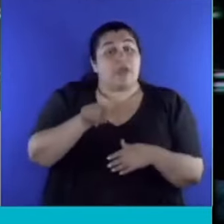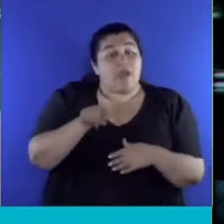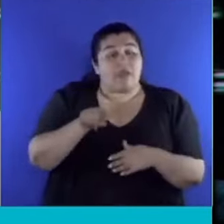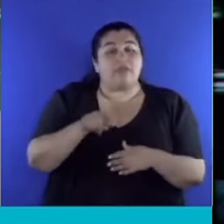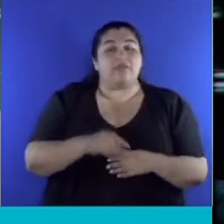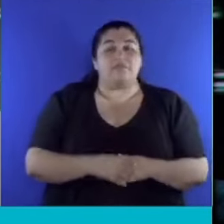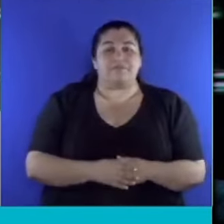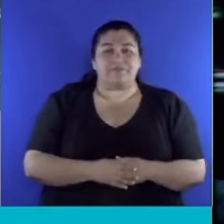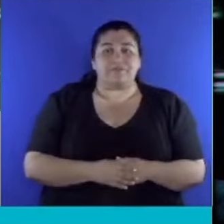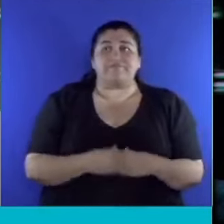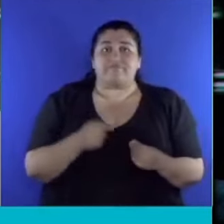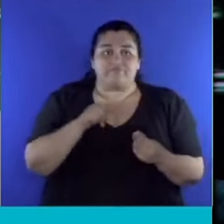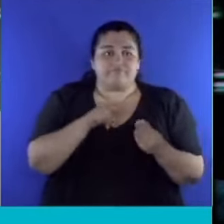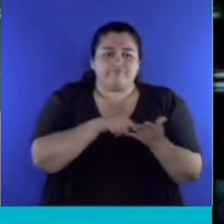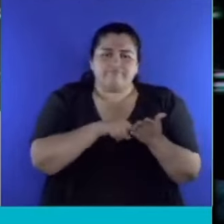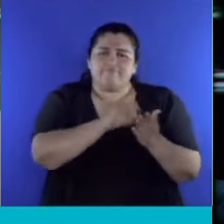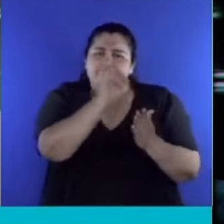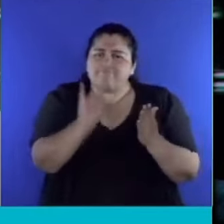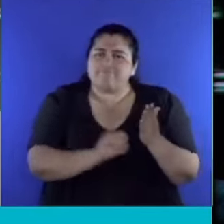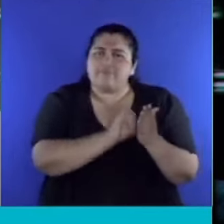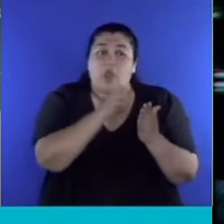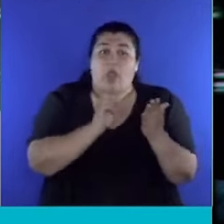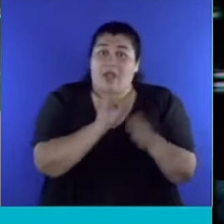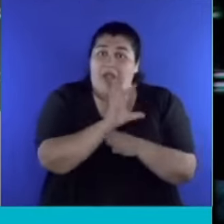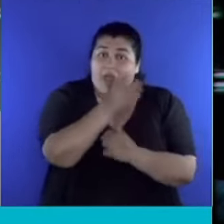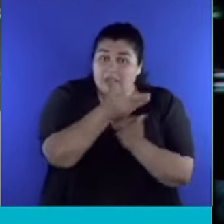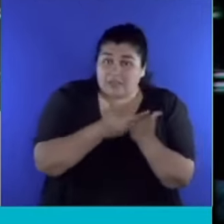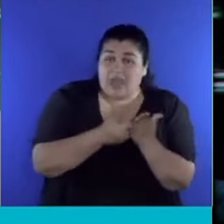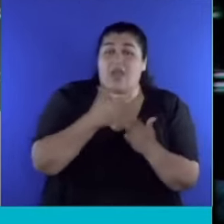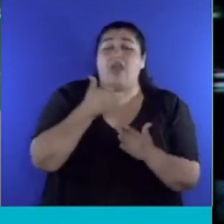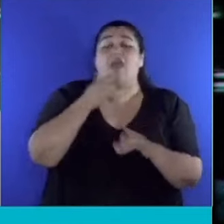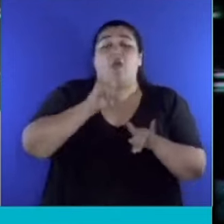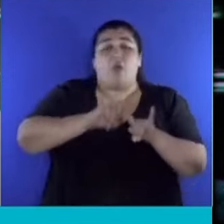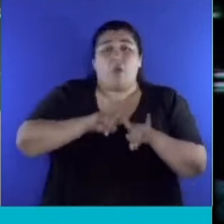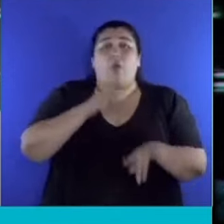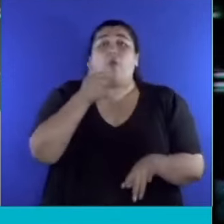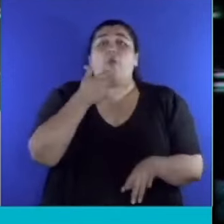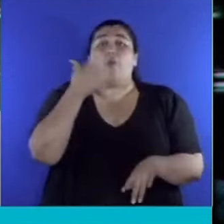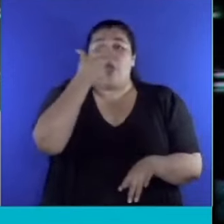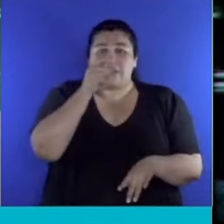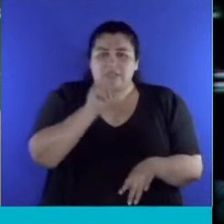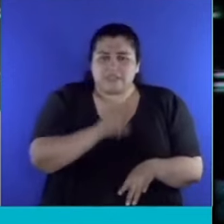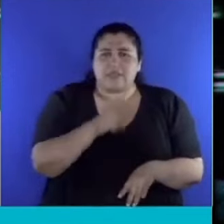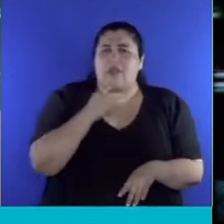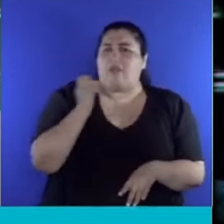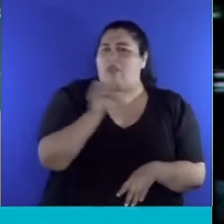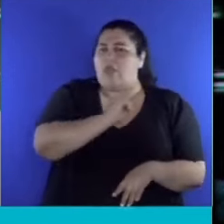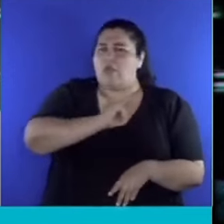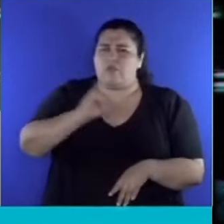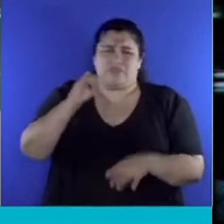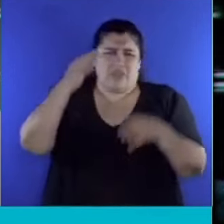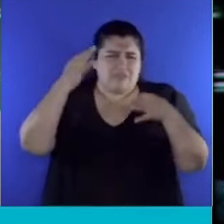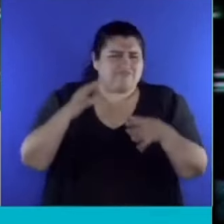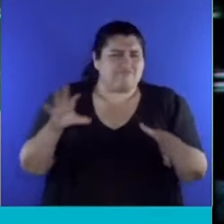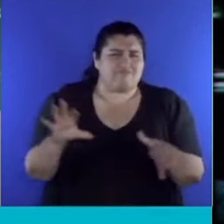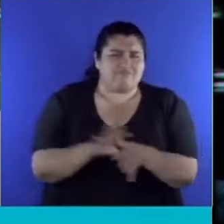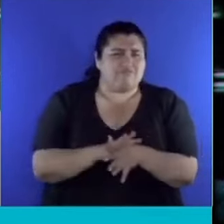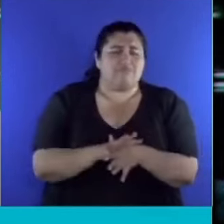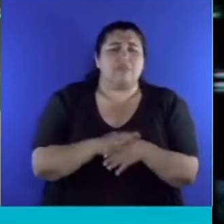allí expresa Rodolfo walsh una denuncia implacable no